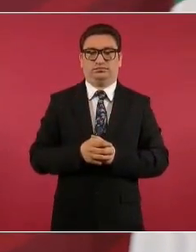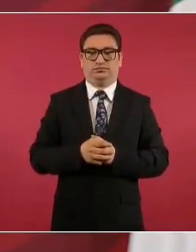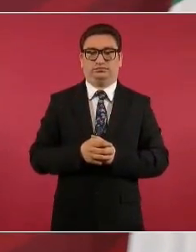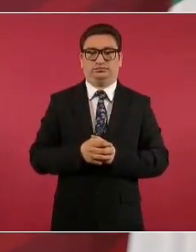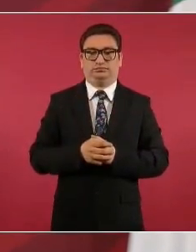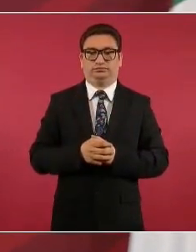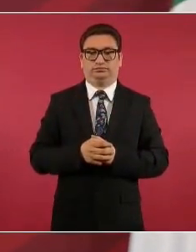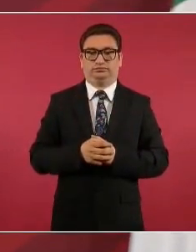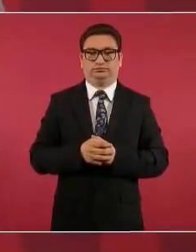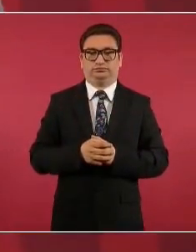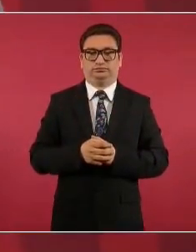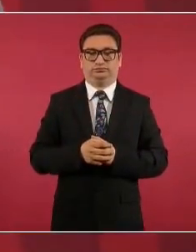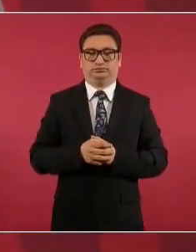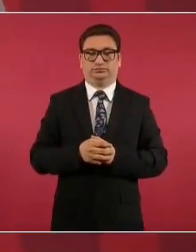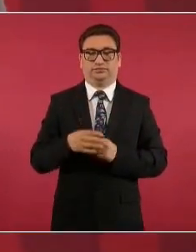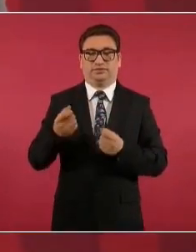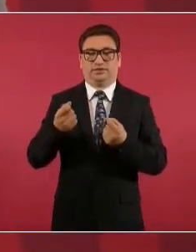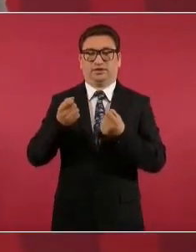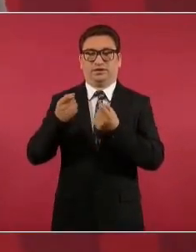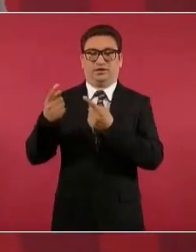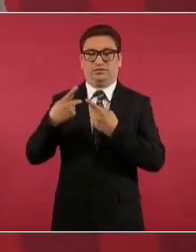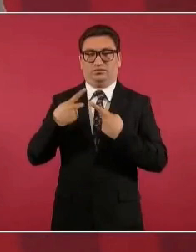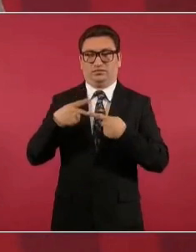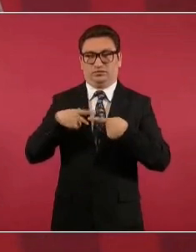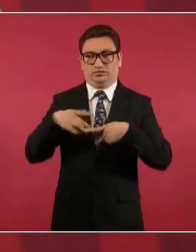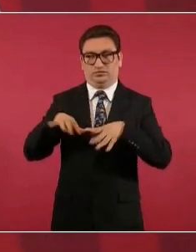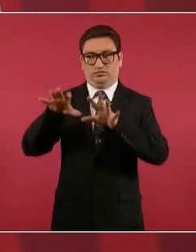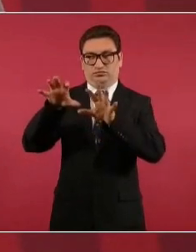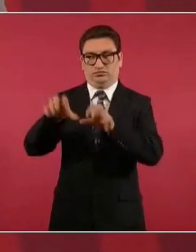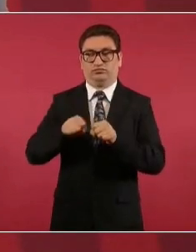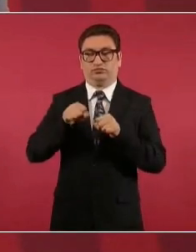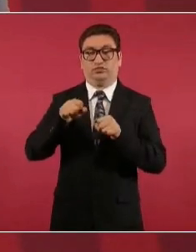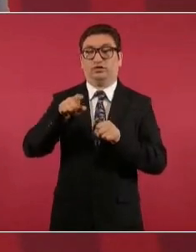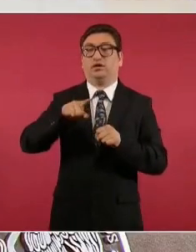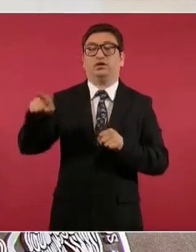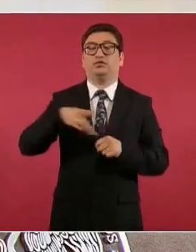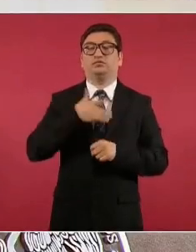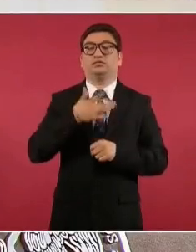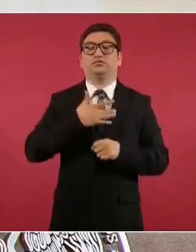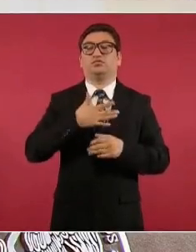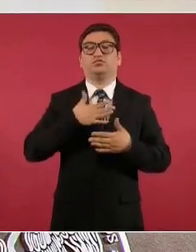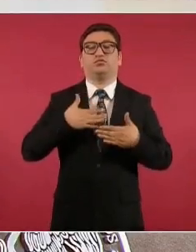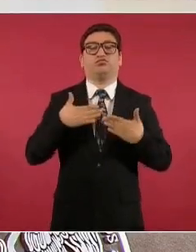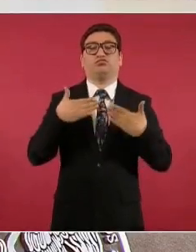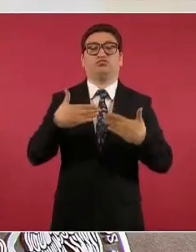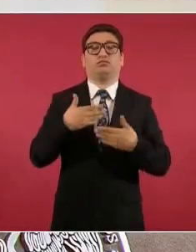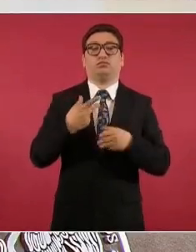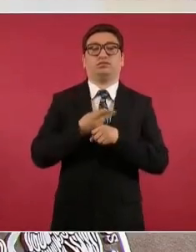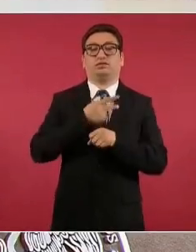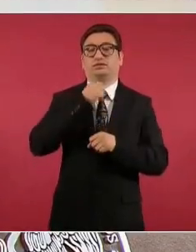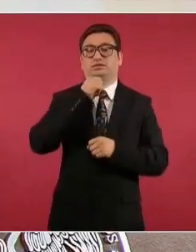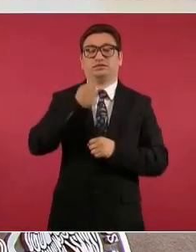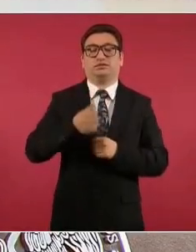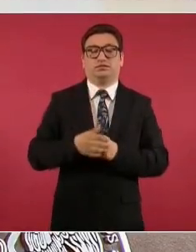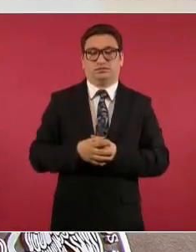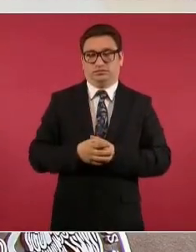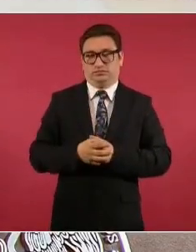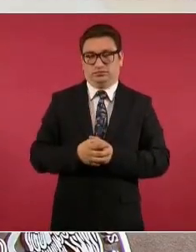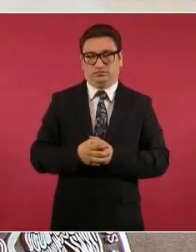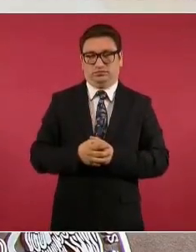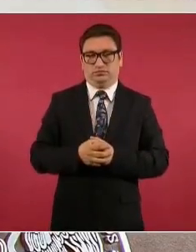que algunos de los detenidos estaban muy confiados de que no iba a haber